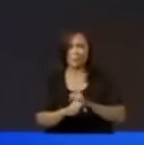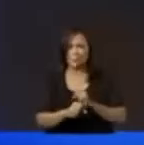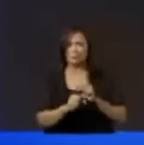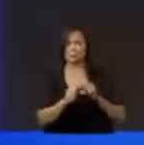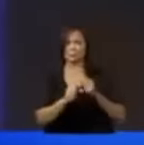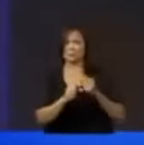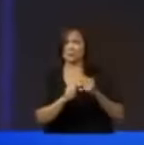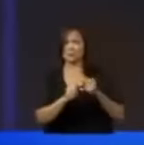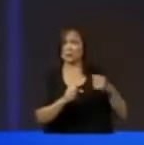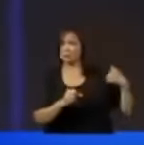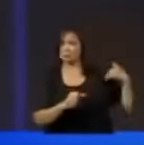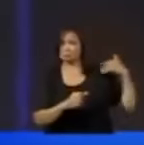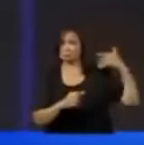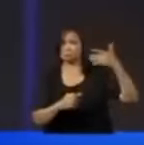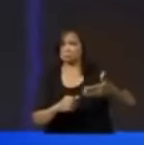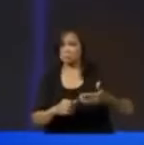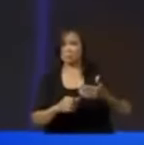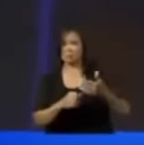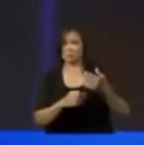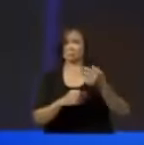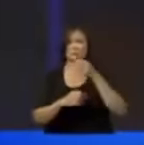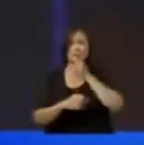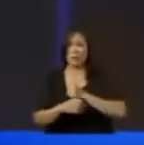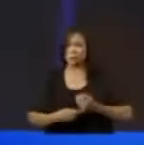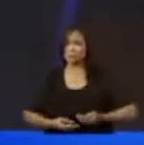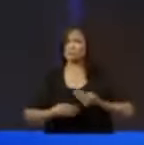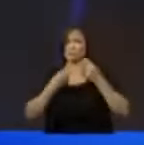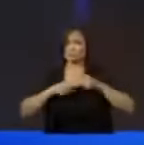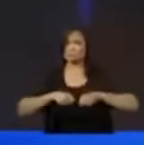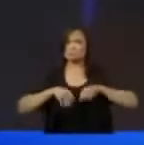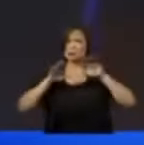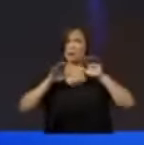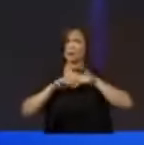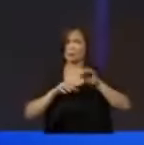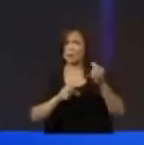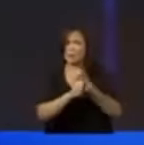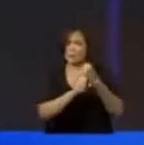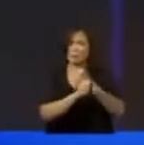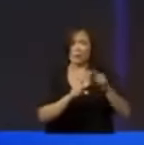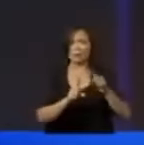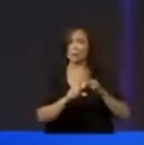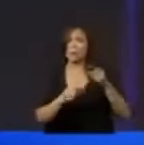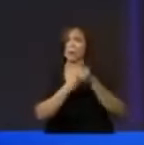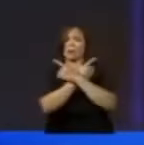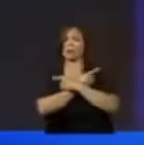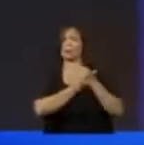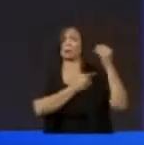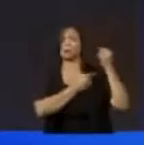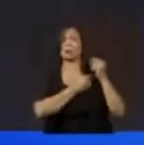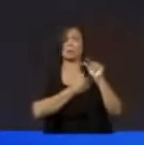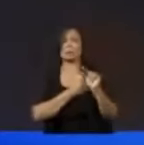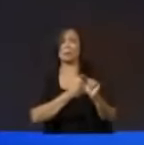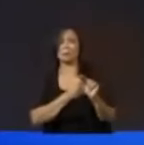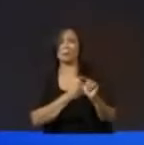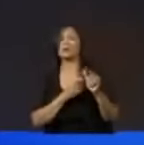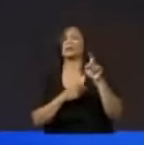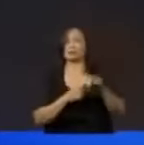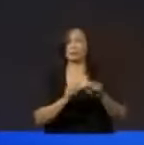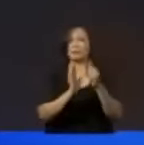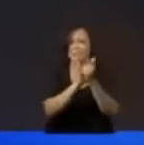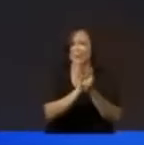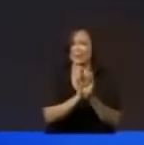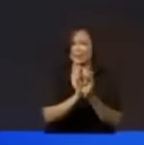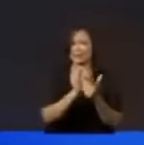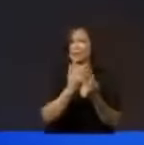del desarrollo de esta gran nación, tiene que garantizarle hasta que podamos entonces tener leyes que lo